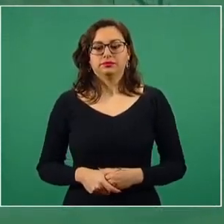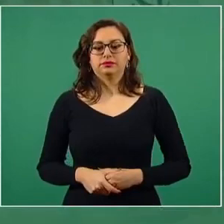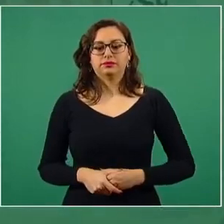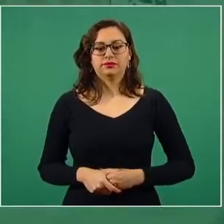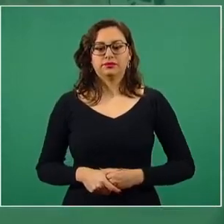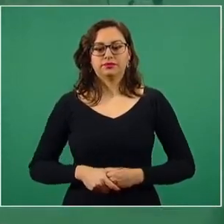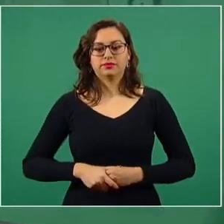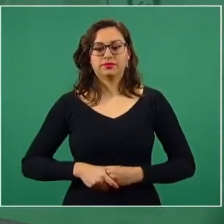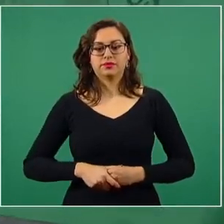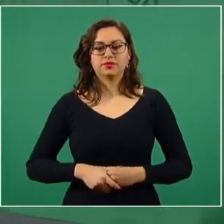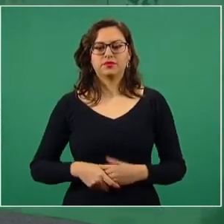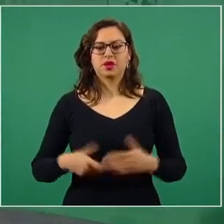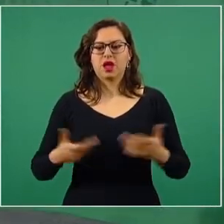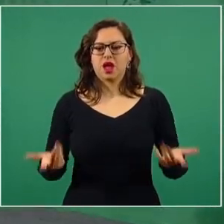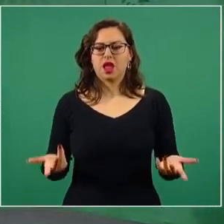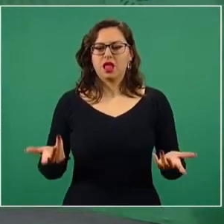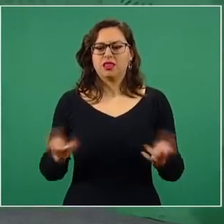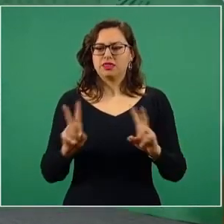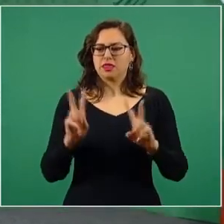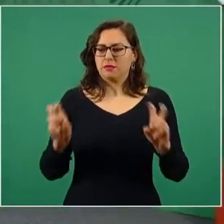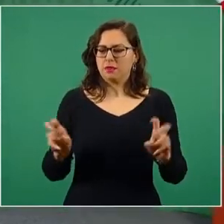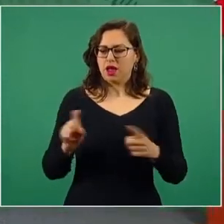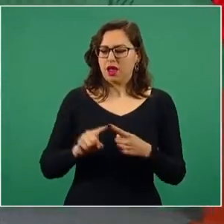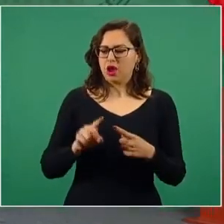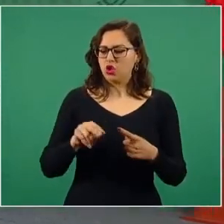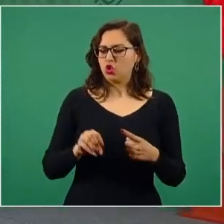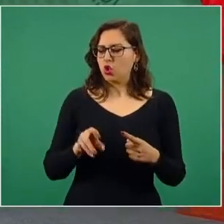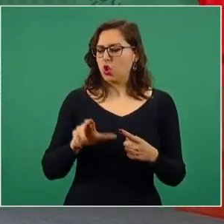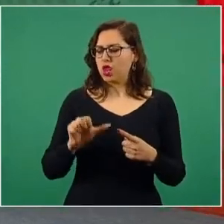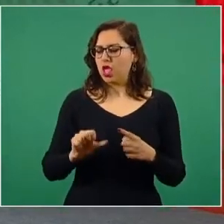cuando La Noria o cuando Tuxtepec, pero